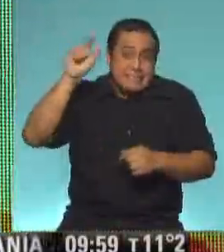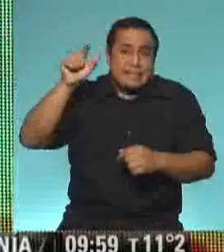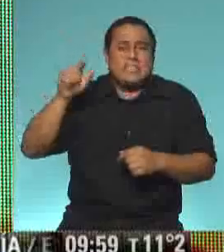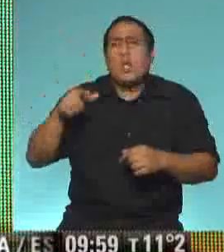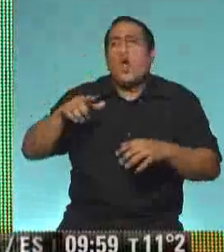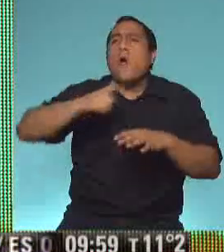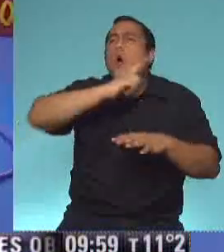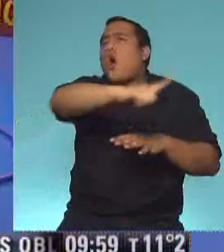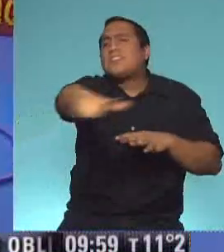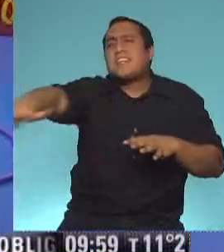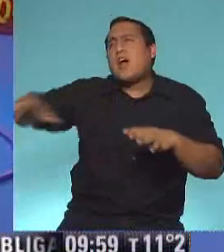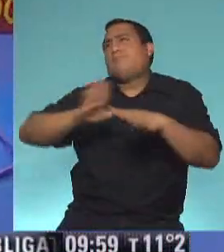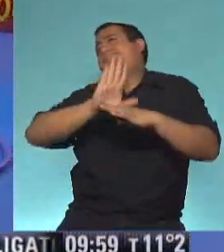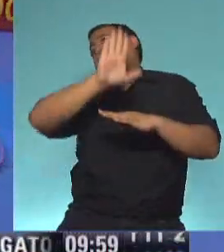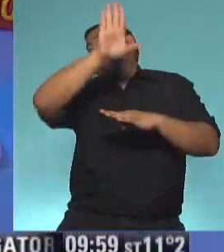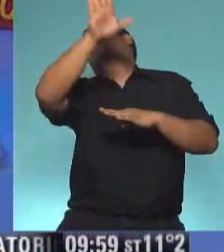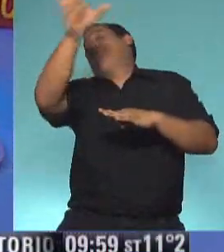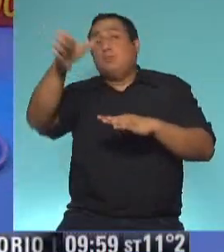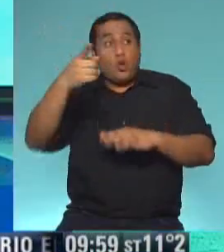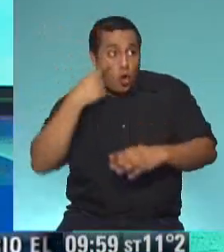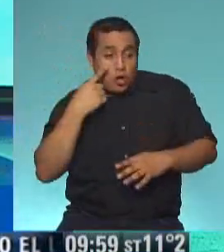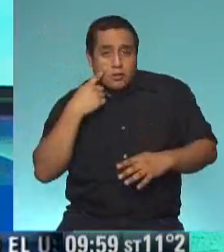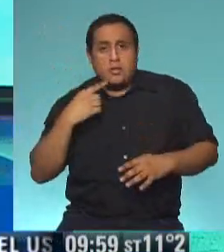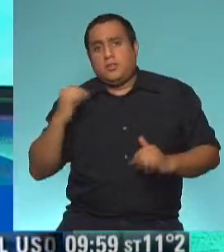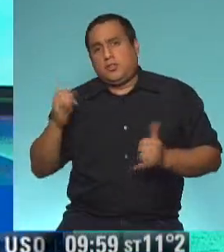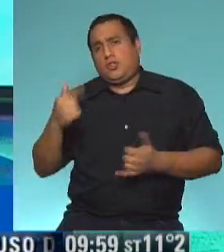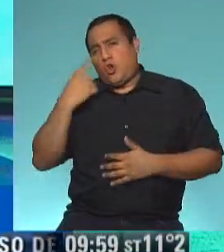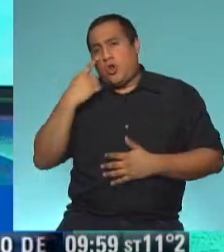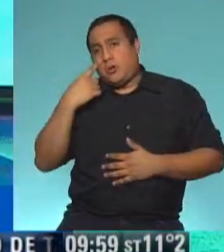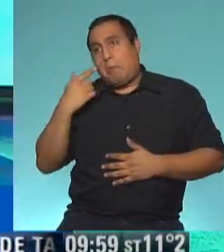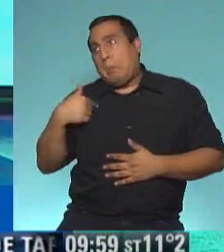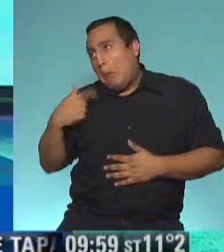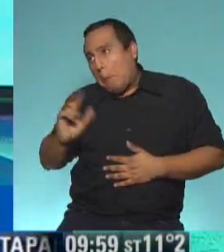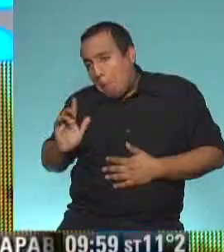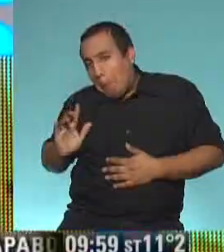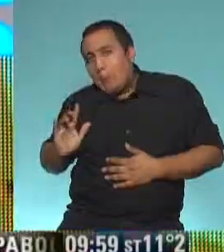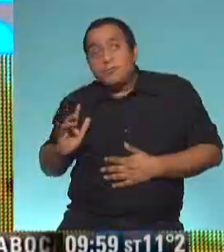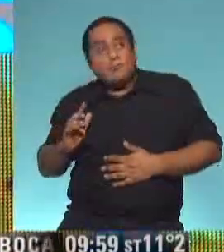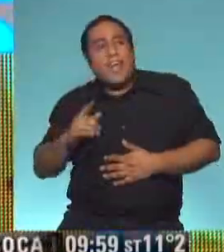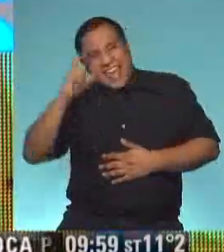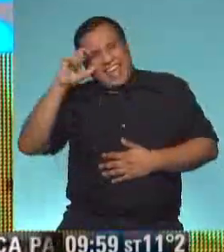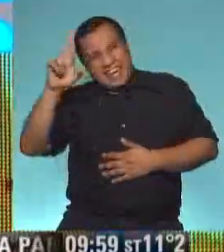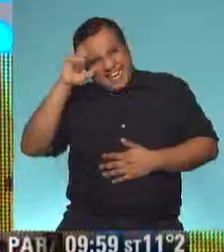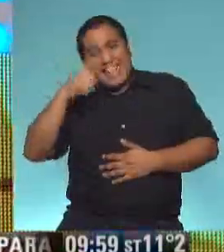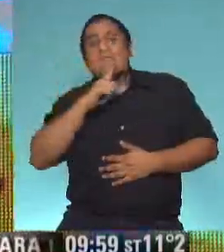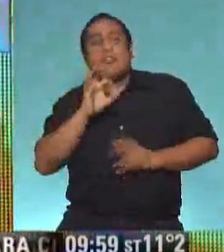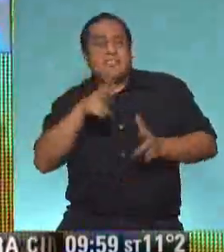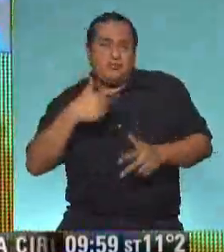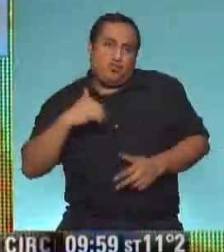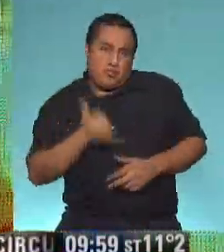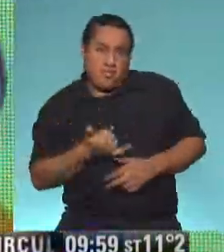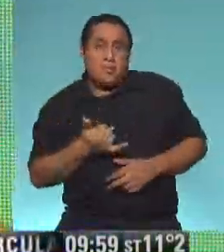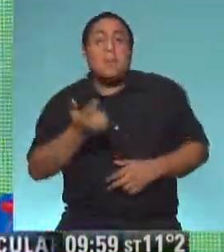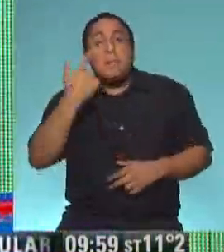el océano, ¿no? ¿Conocen por ahí? Sí. No conozco, pero... Bueno, lo conocen más o menos por dónde está. Para los chicos